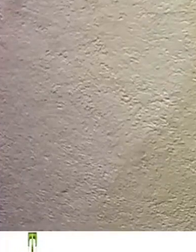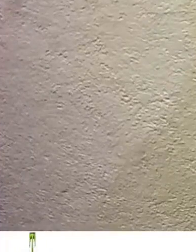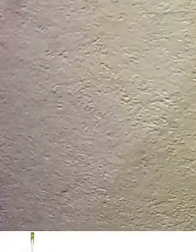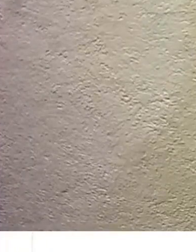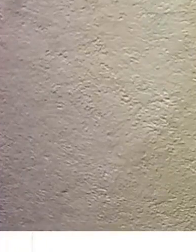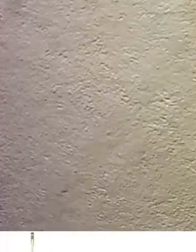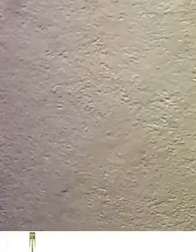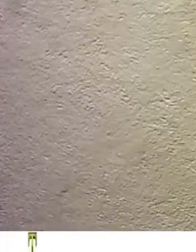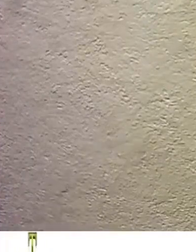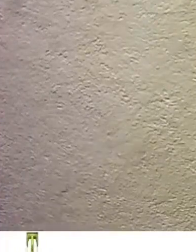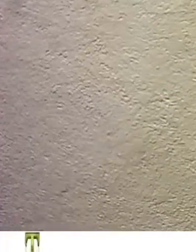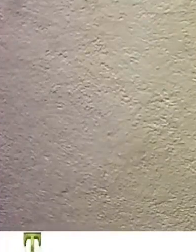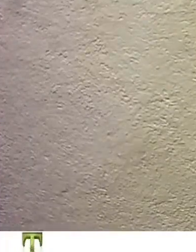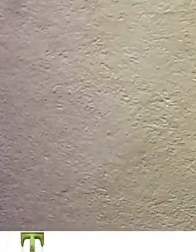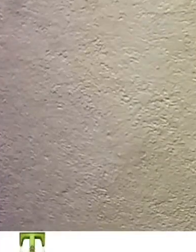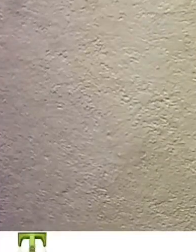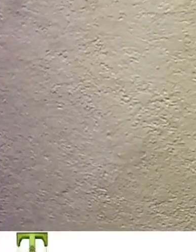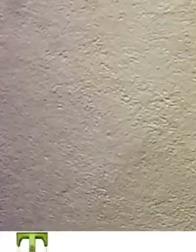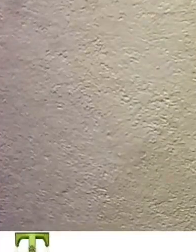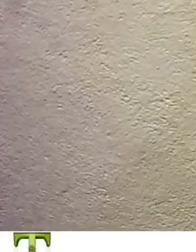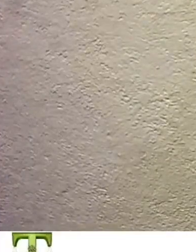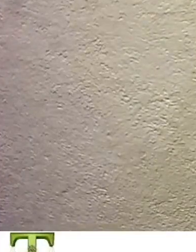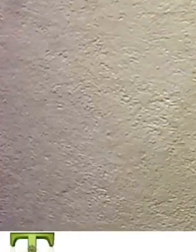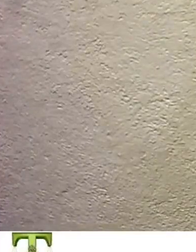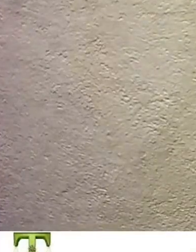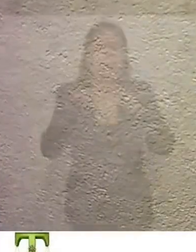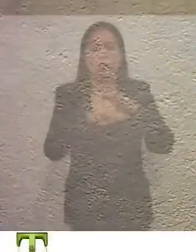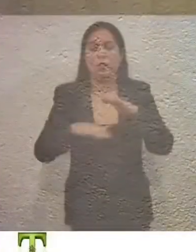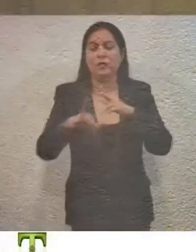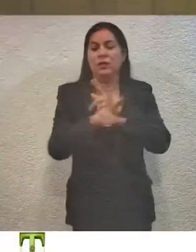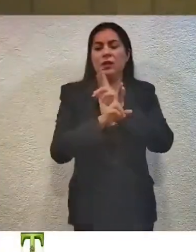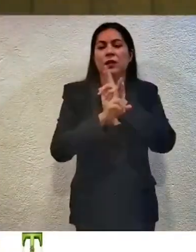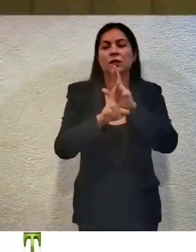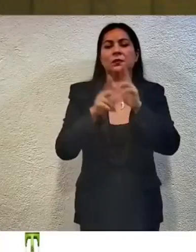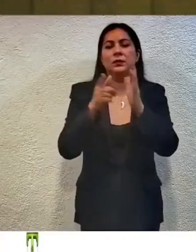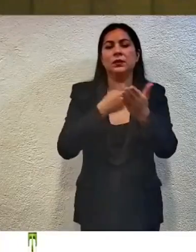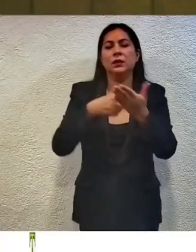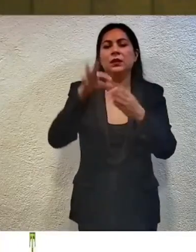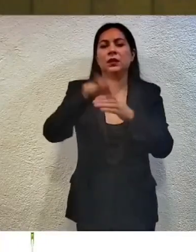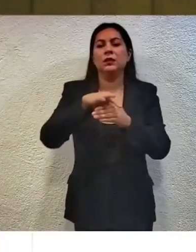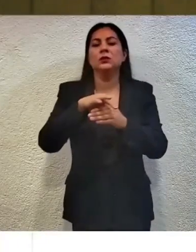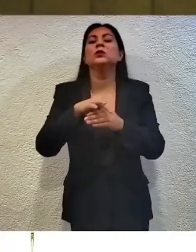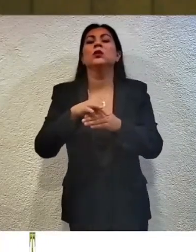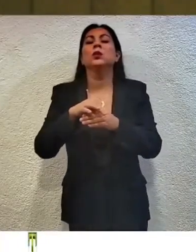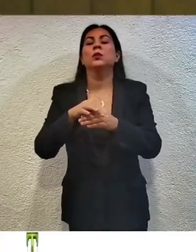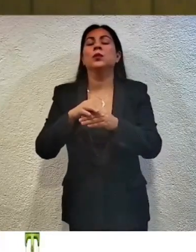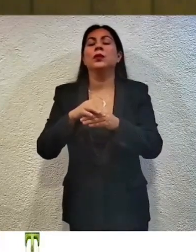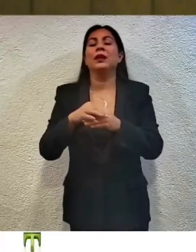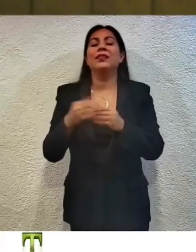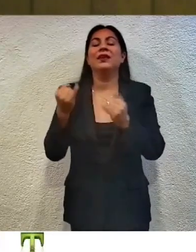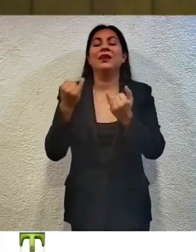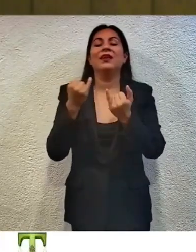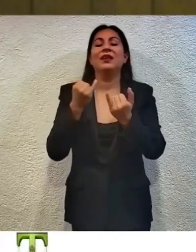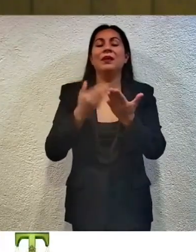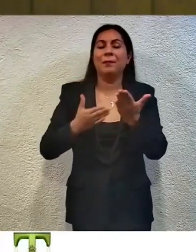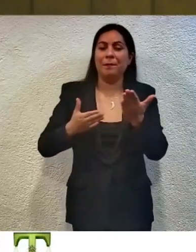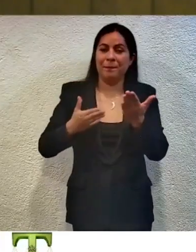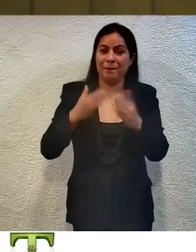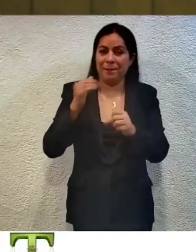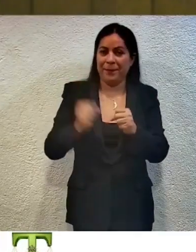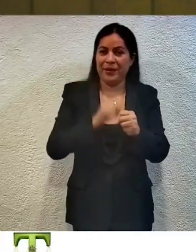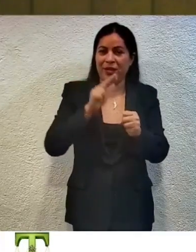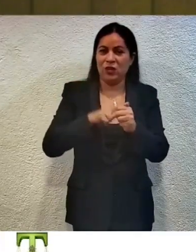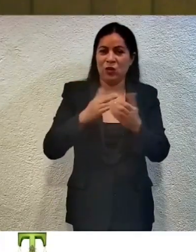partido, se verificará la paridad con base a los resultados de la elección por el principio de mayoría